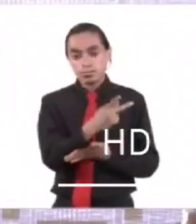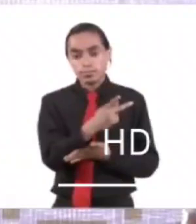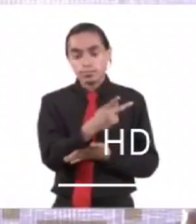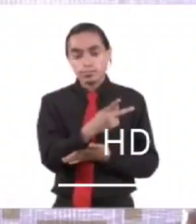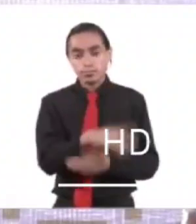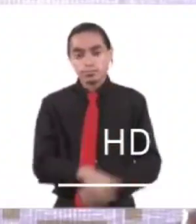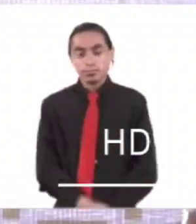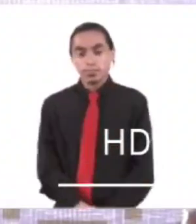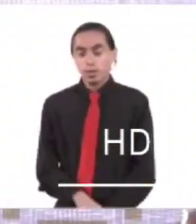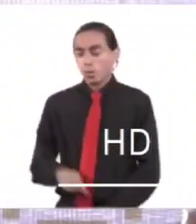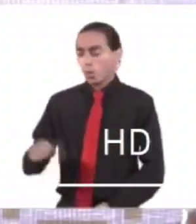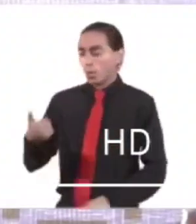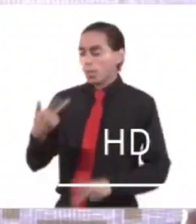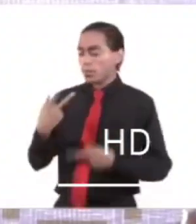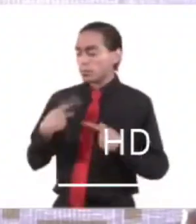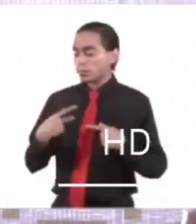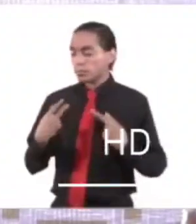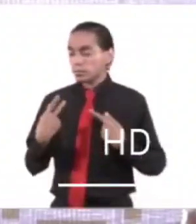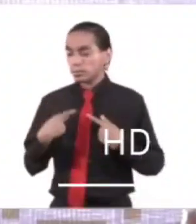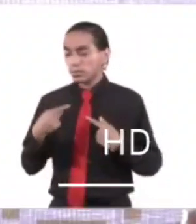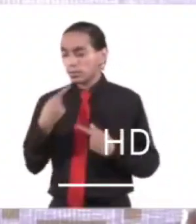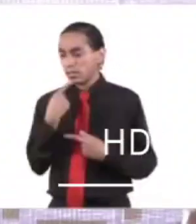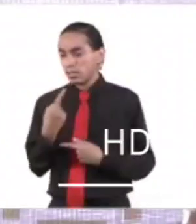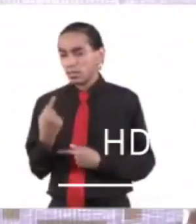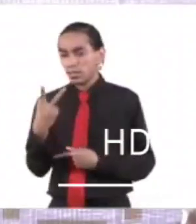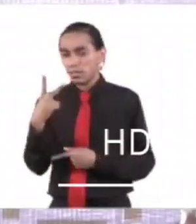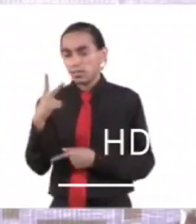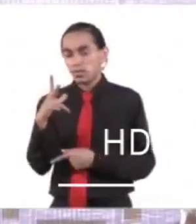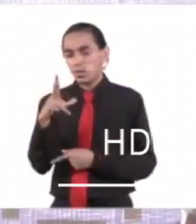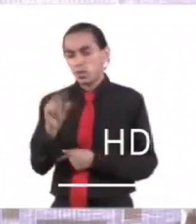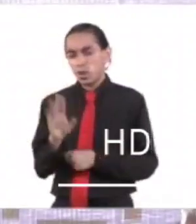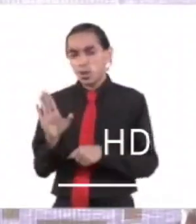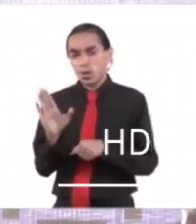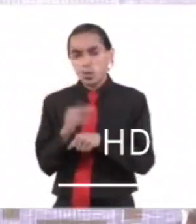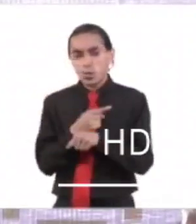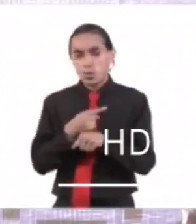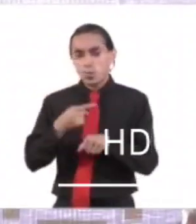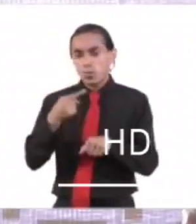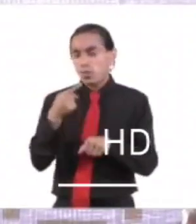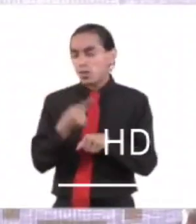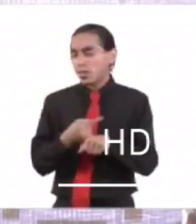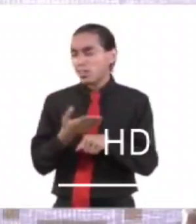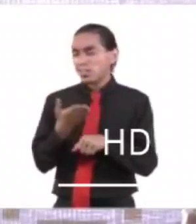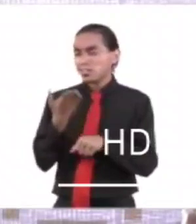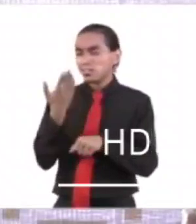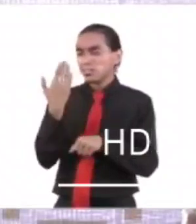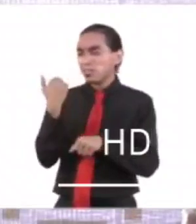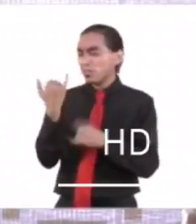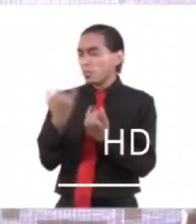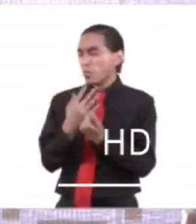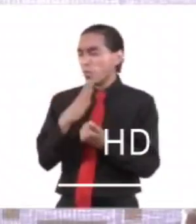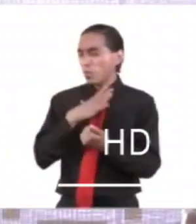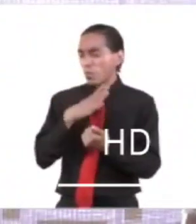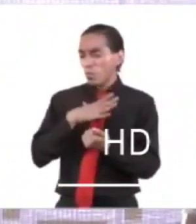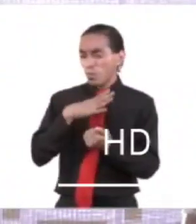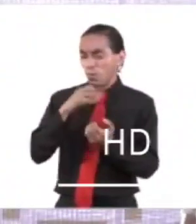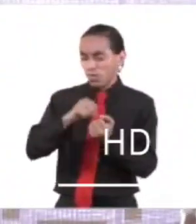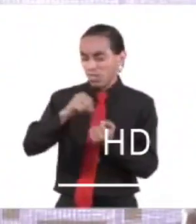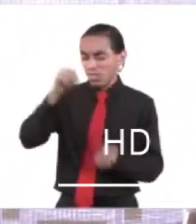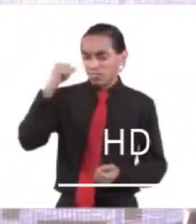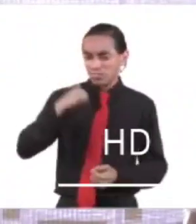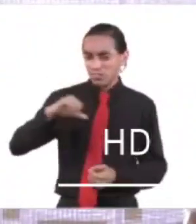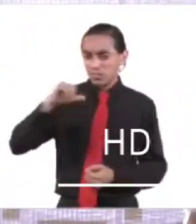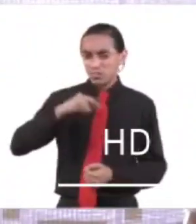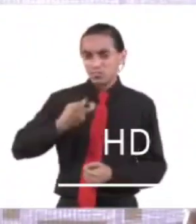Otra persona dijo que eso era reproducir la vieja cultura de los pergaminos.